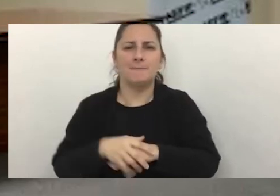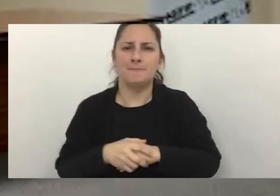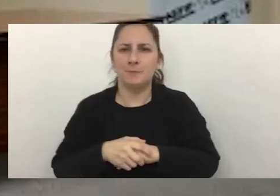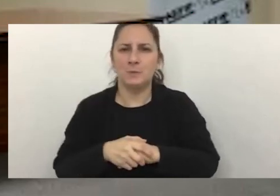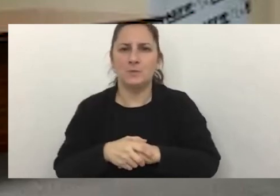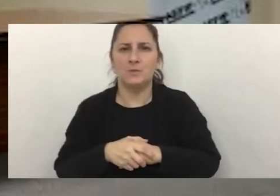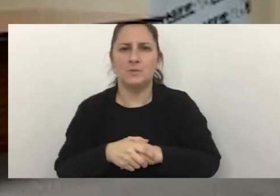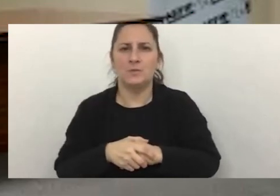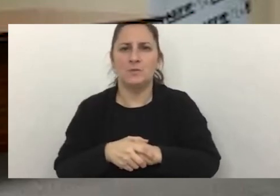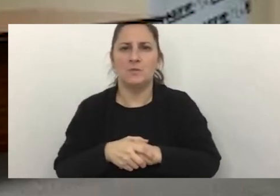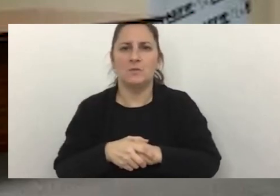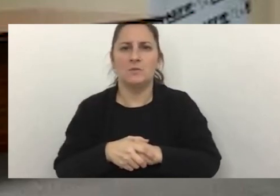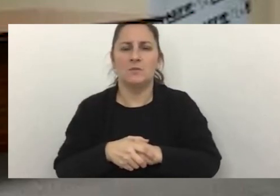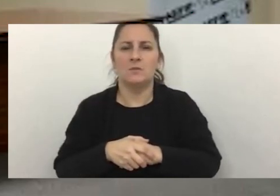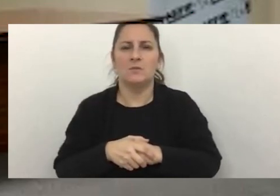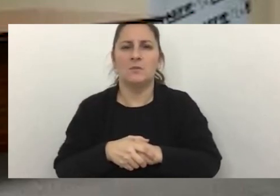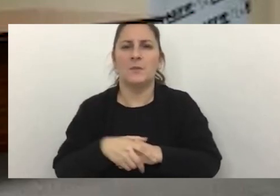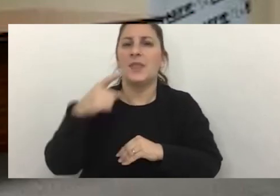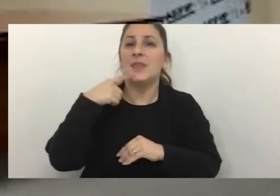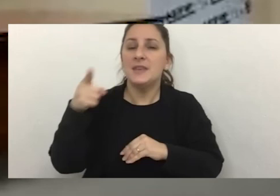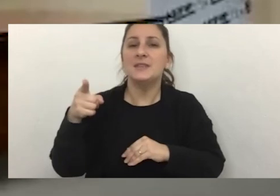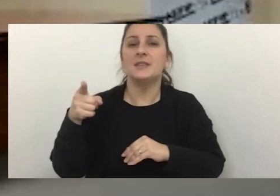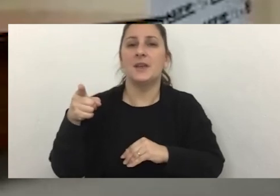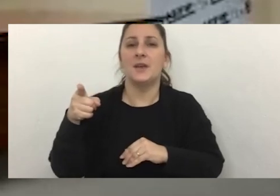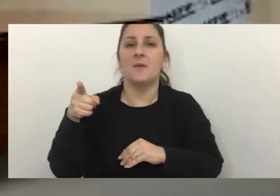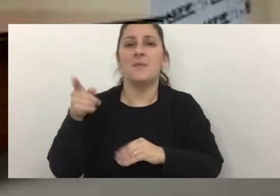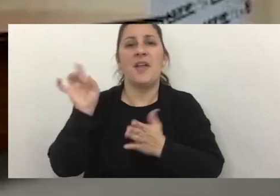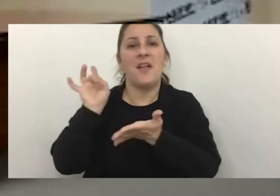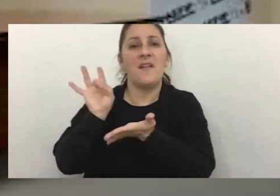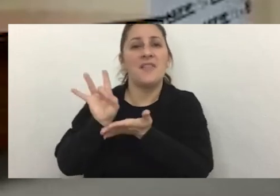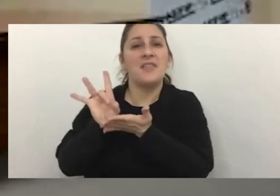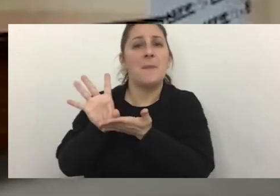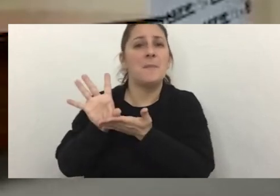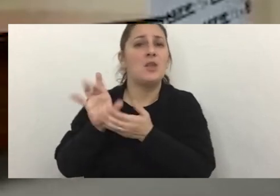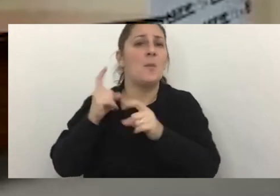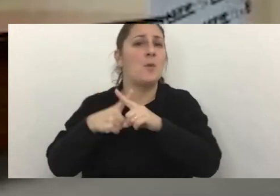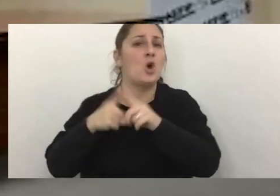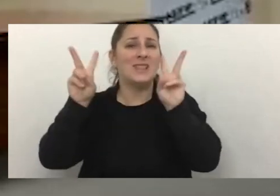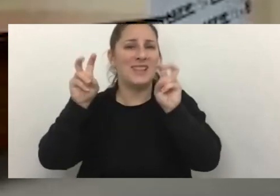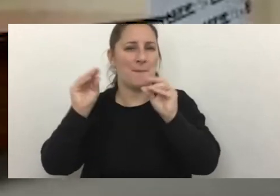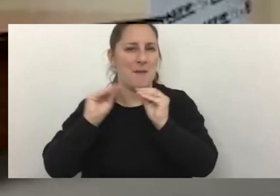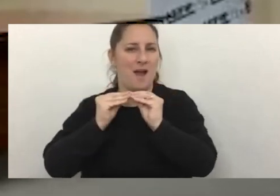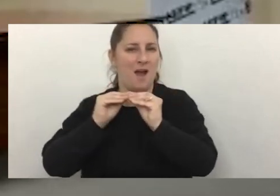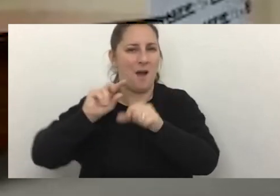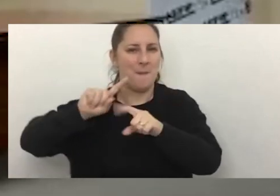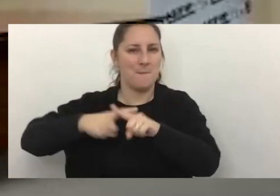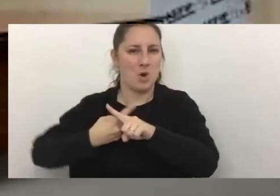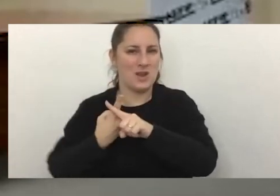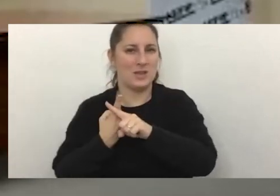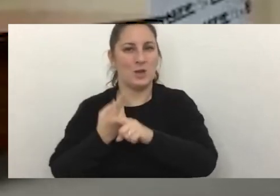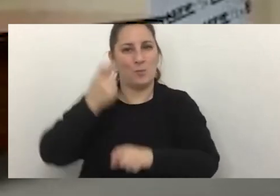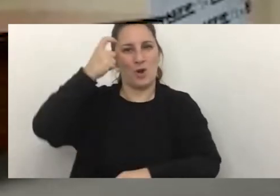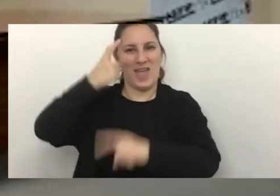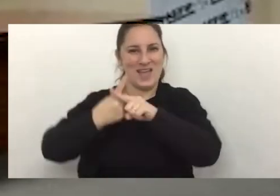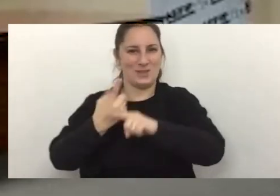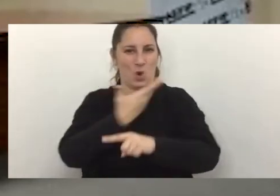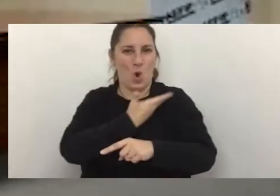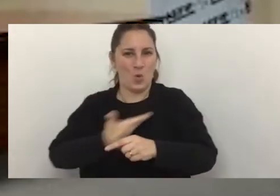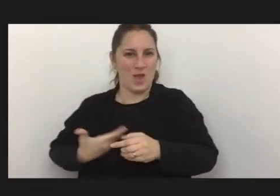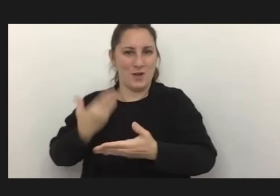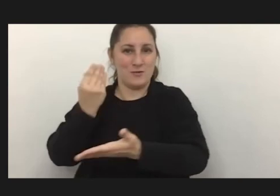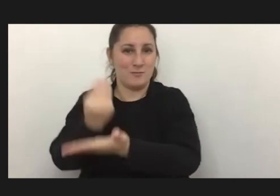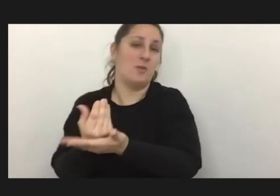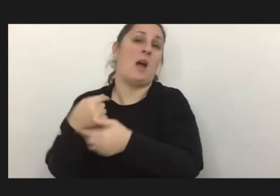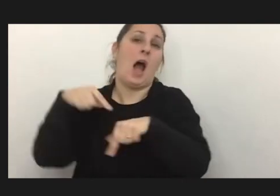a la cual se dice, bueno, un despido por razones políticas, porque habían entrado en el gobierno anterior. Los despiden a